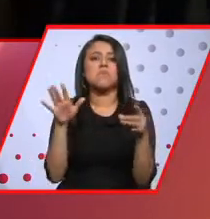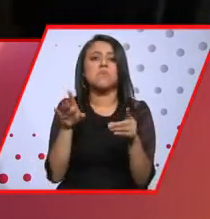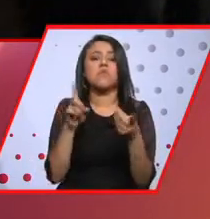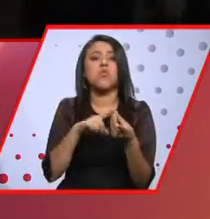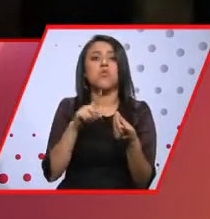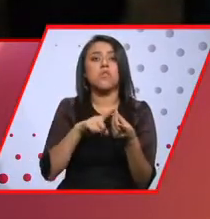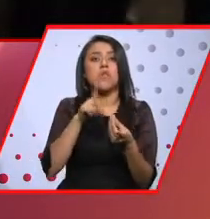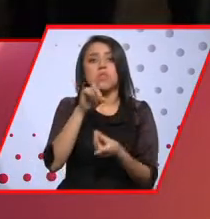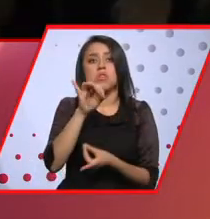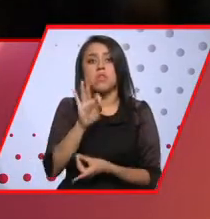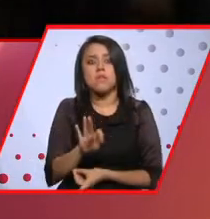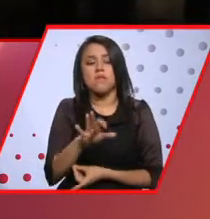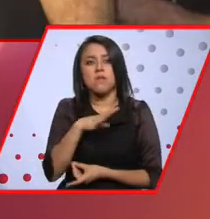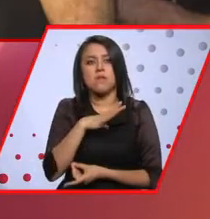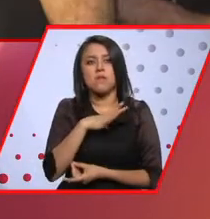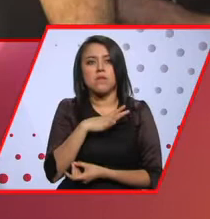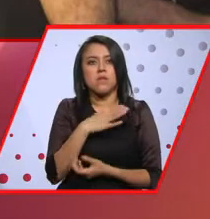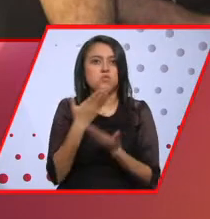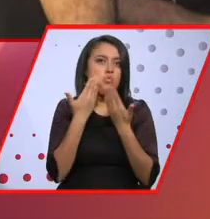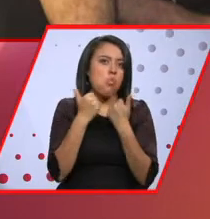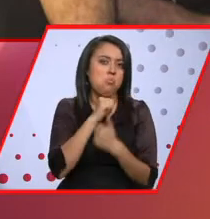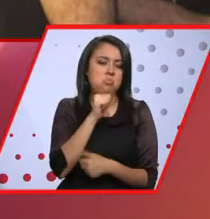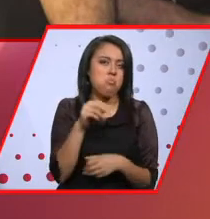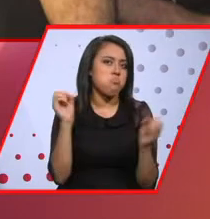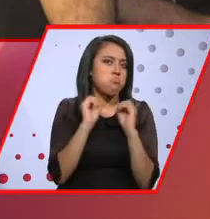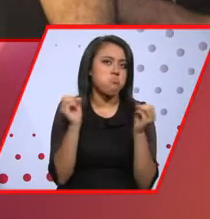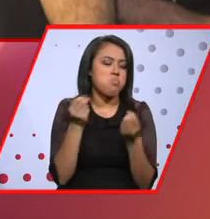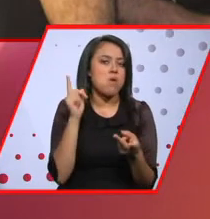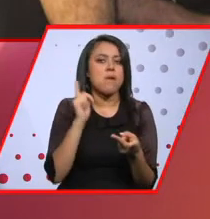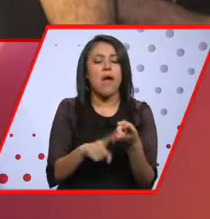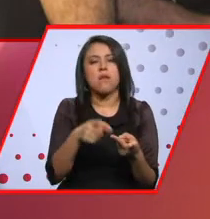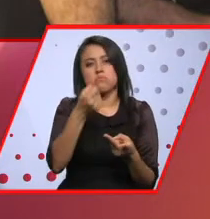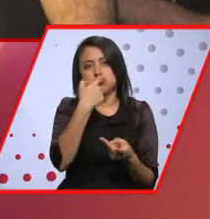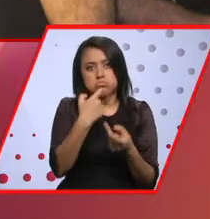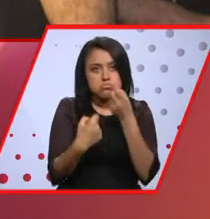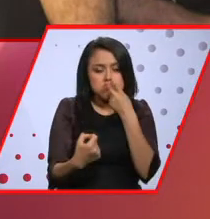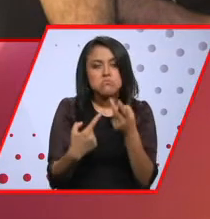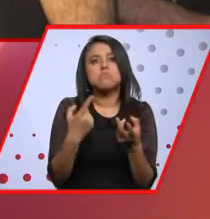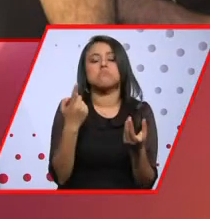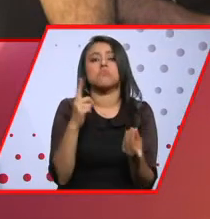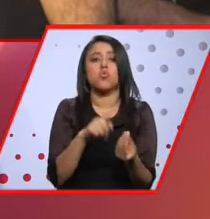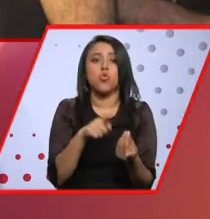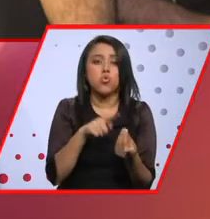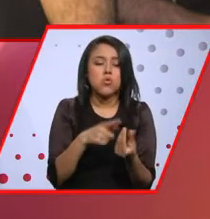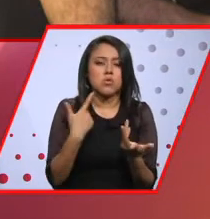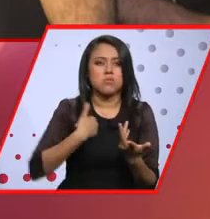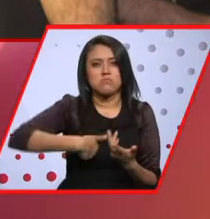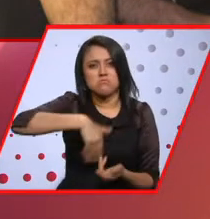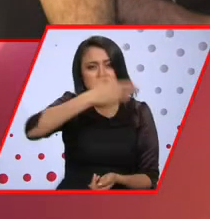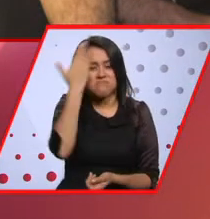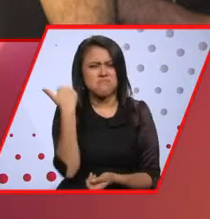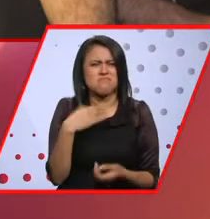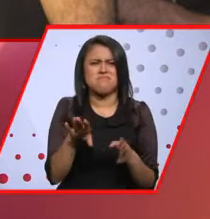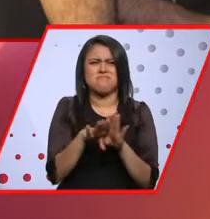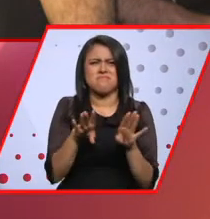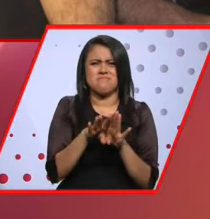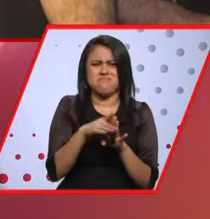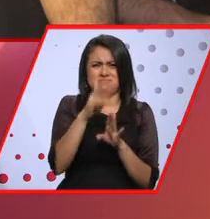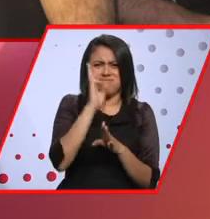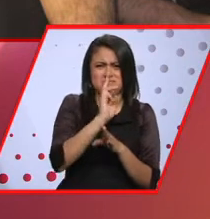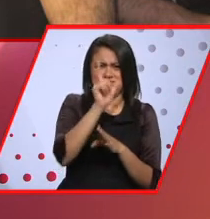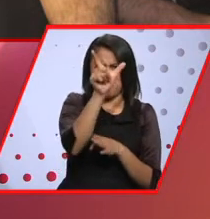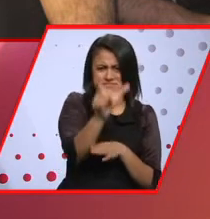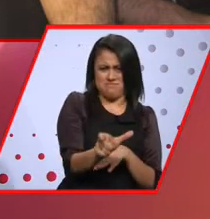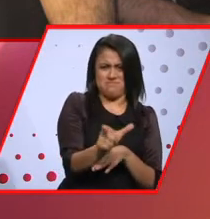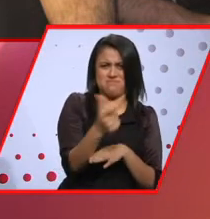que hacen muchas referencias que no existe, muchos de los medicamentos. No sé la actitud del exgobernador.